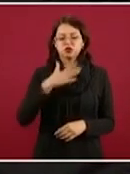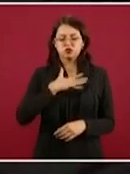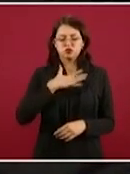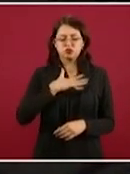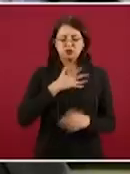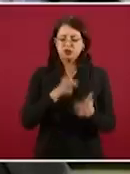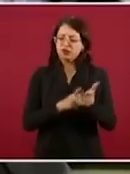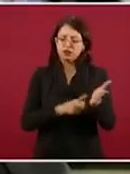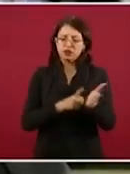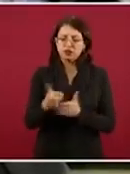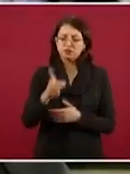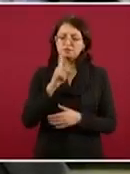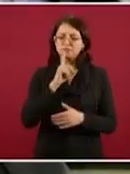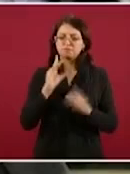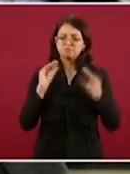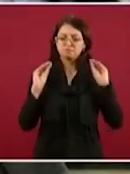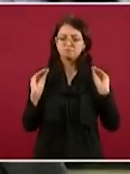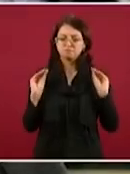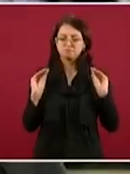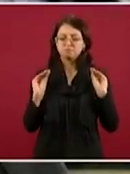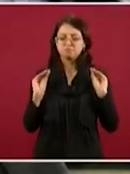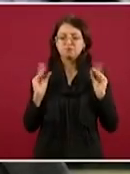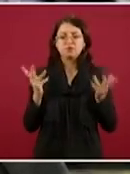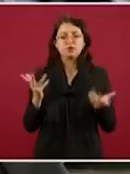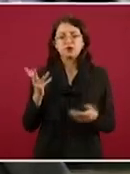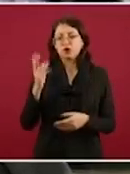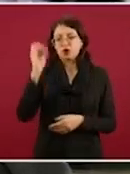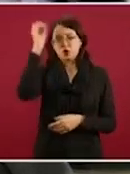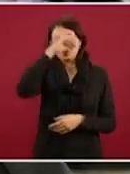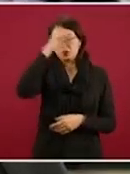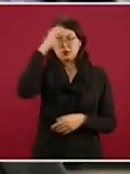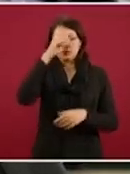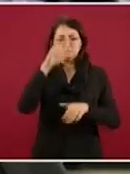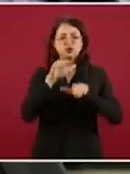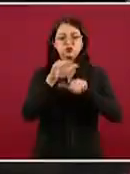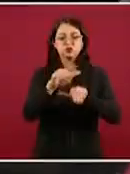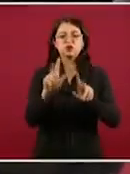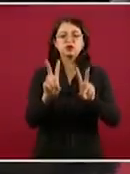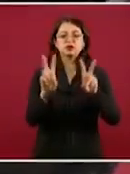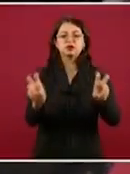uso de mi silencio de no opinar sobre esto, porque